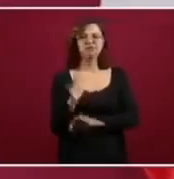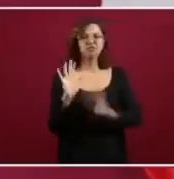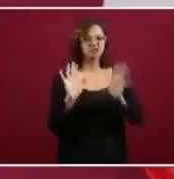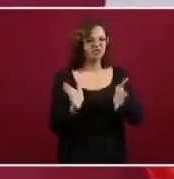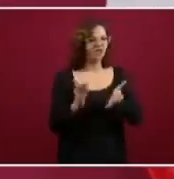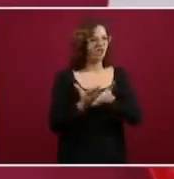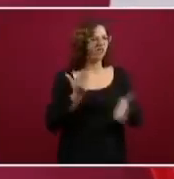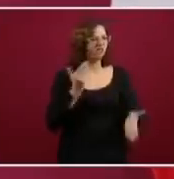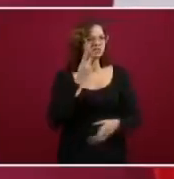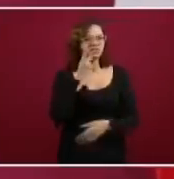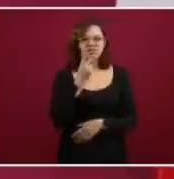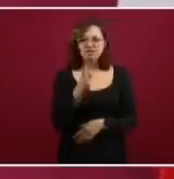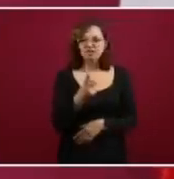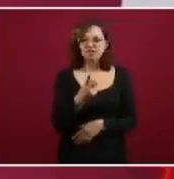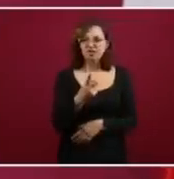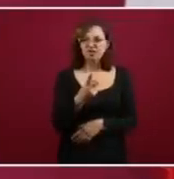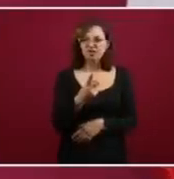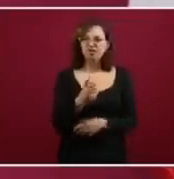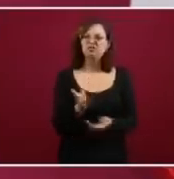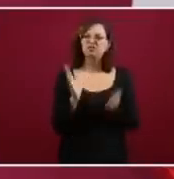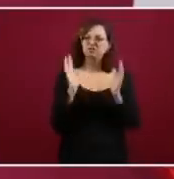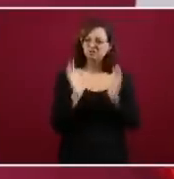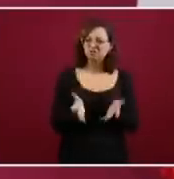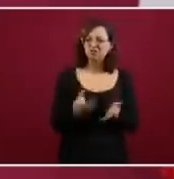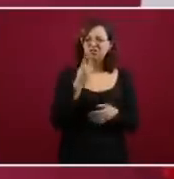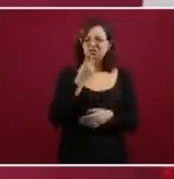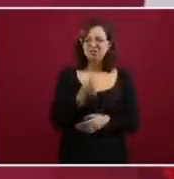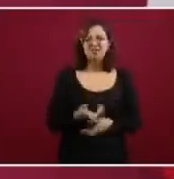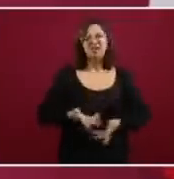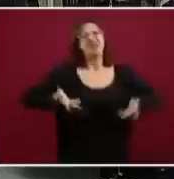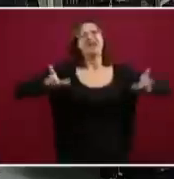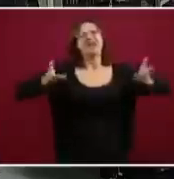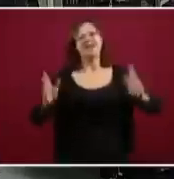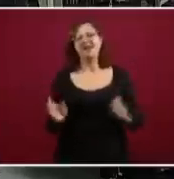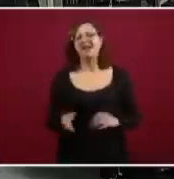no ya entonces